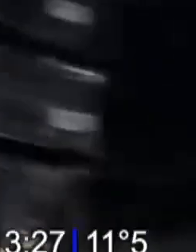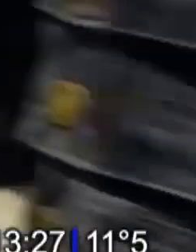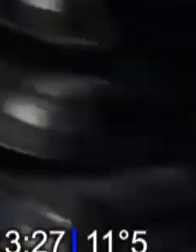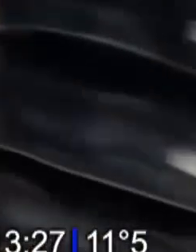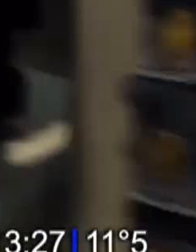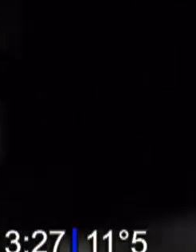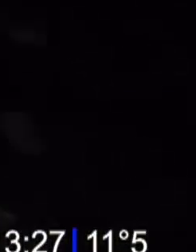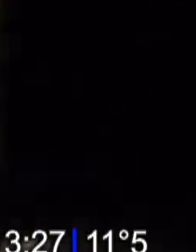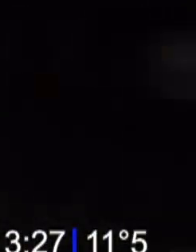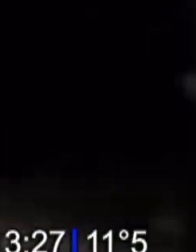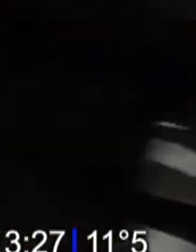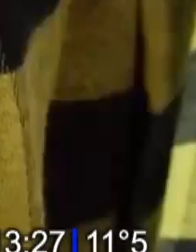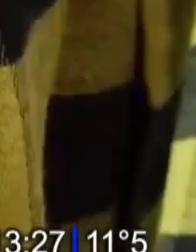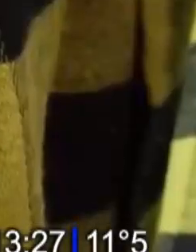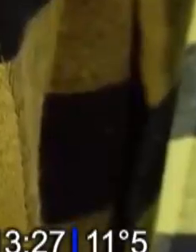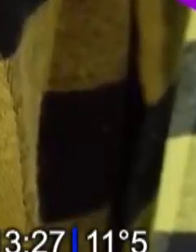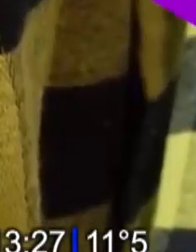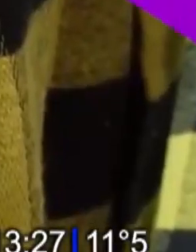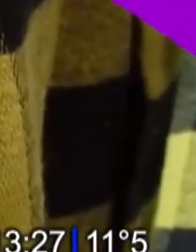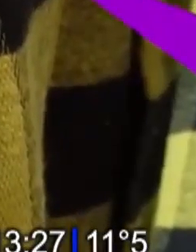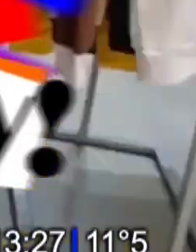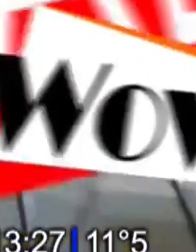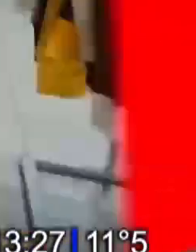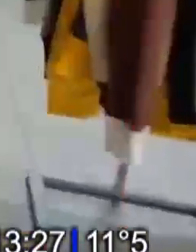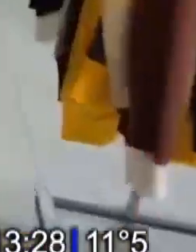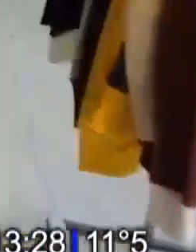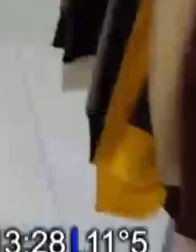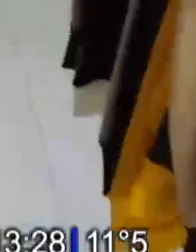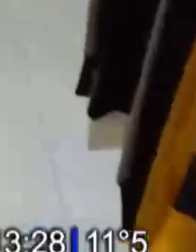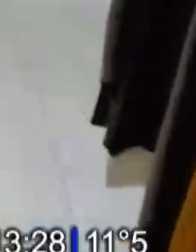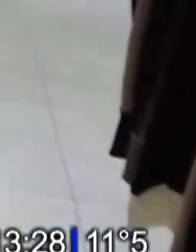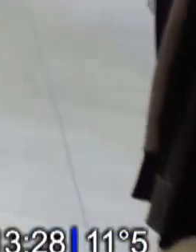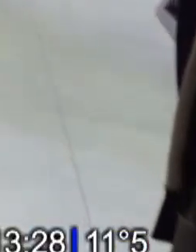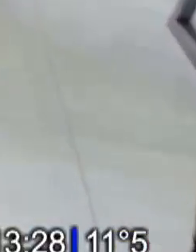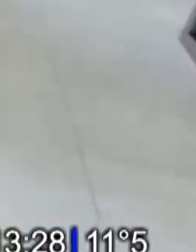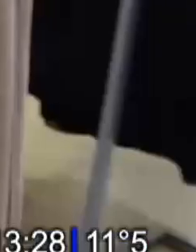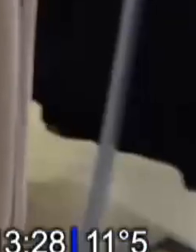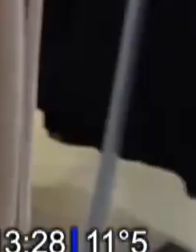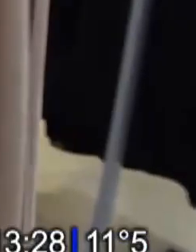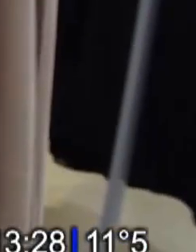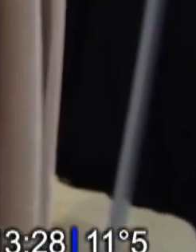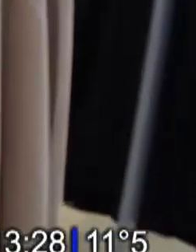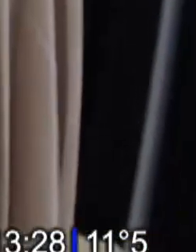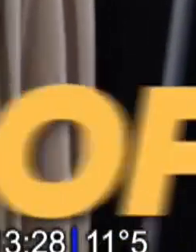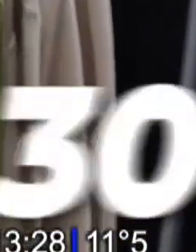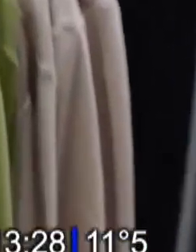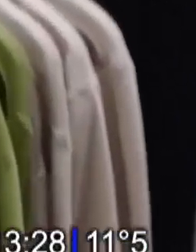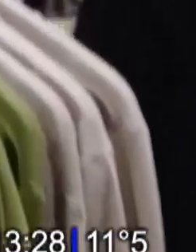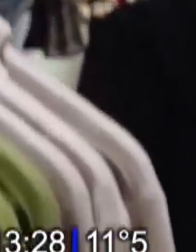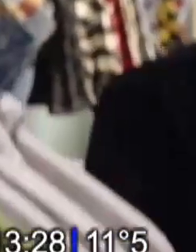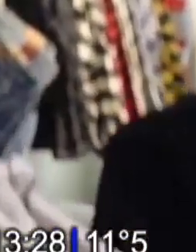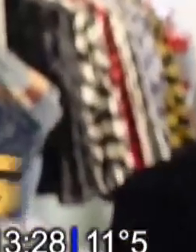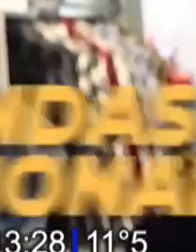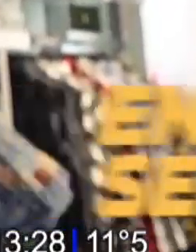Alfis Jeans. Hasta 30% de descuento en prendas seleccionadas. No la dejes pasar. 30% de descuento en